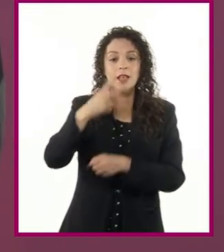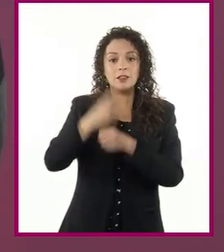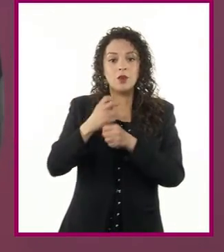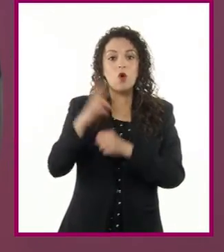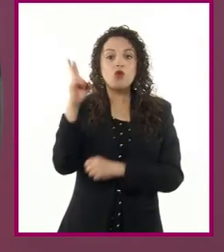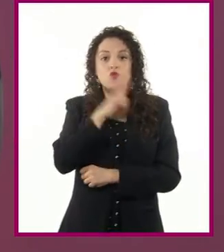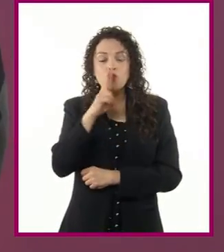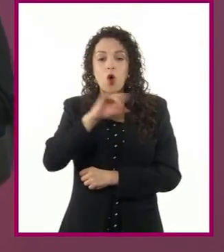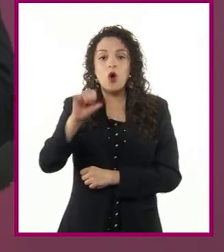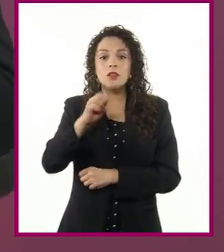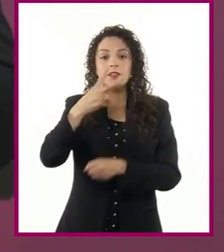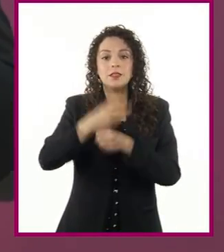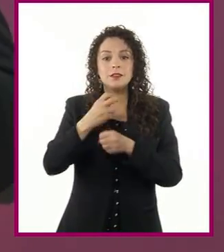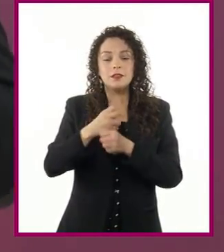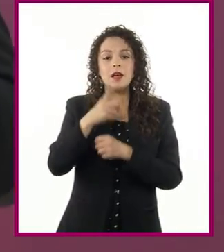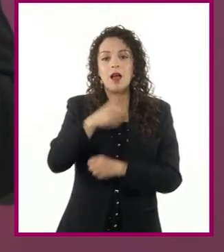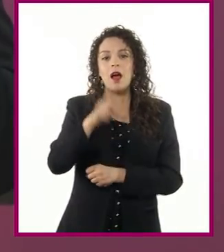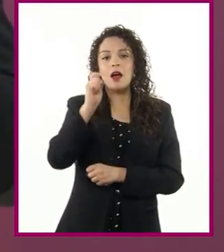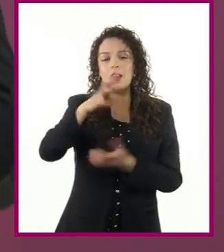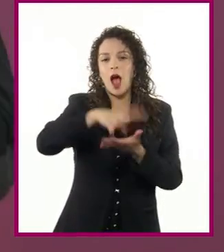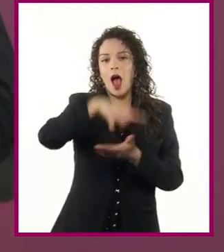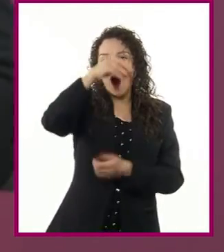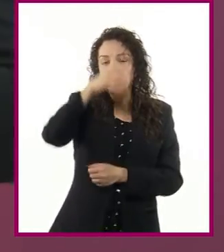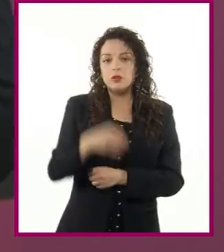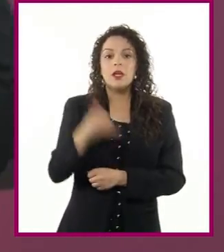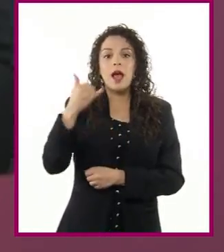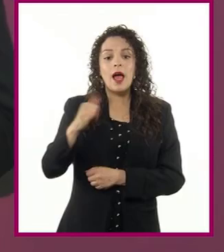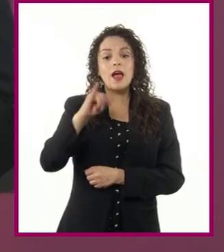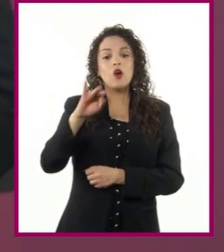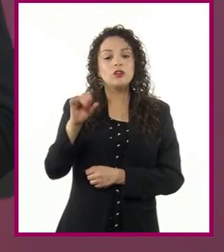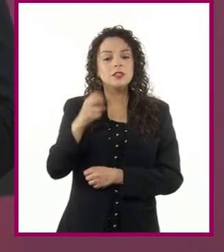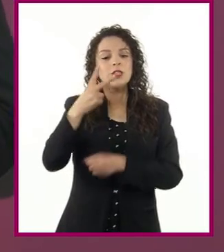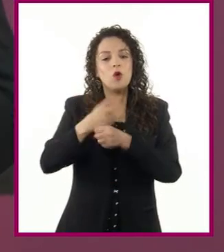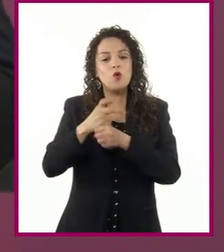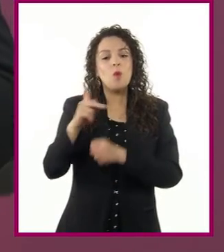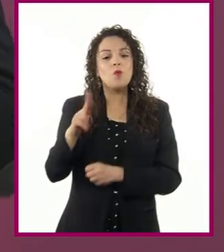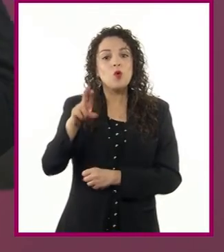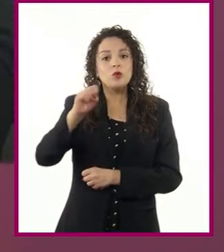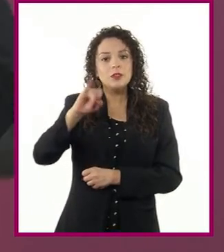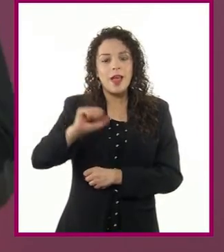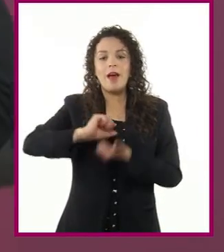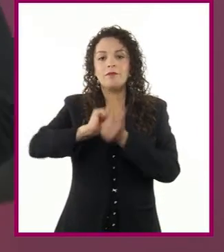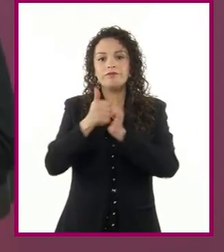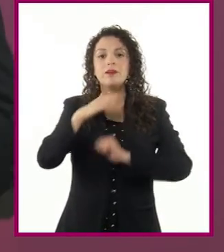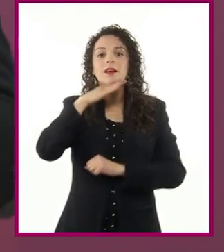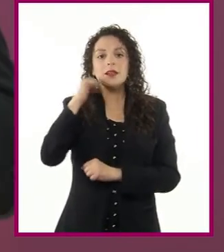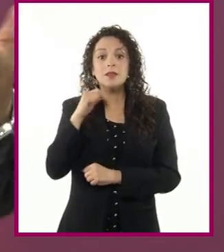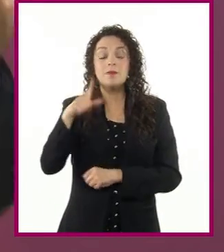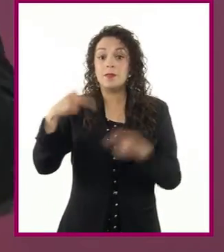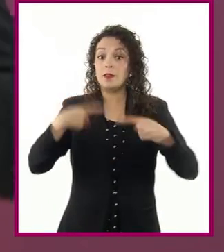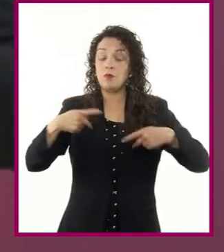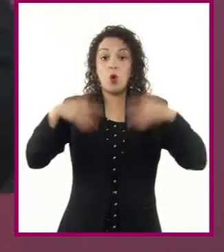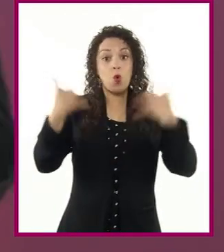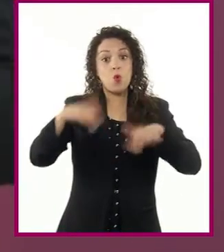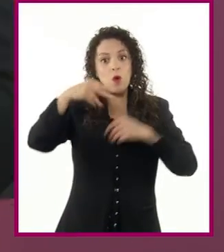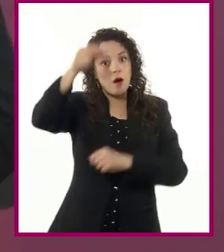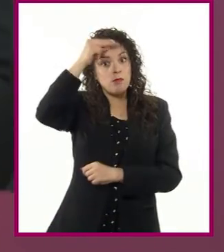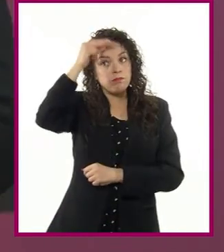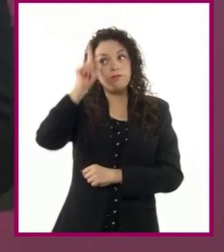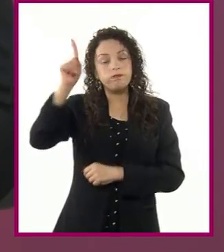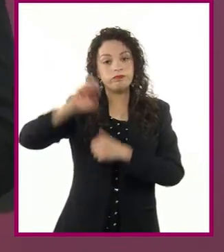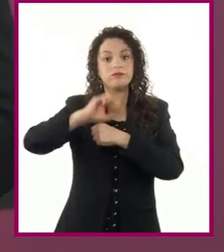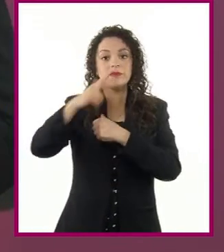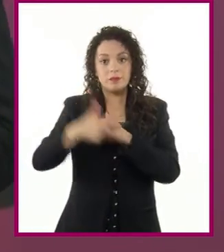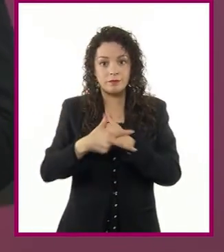José II de Austria y Federico II de Prusia fueron los principales déspotas ilustrados de Europa,